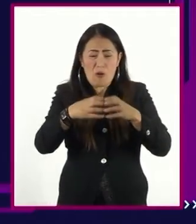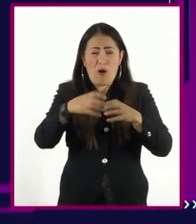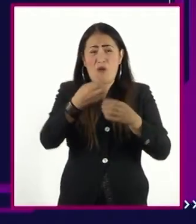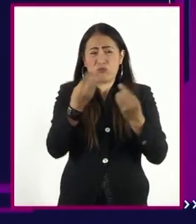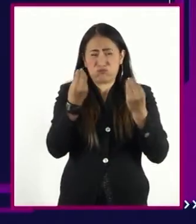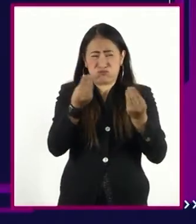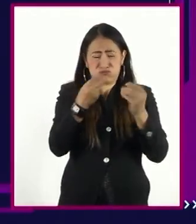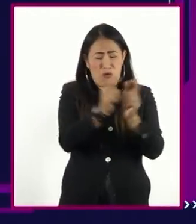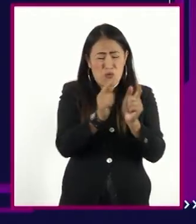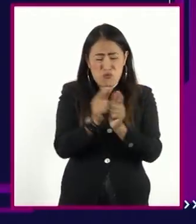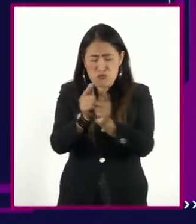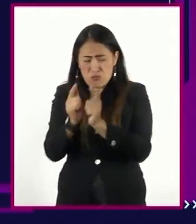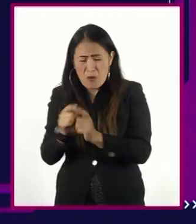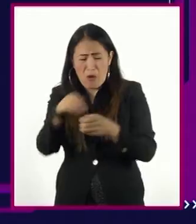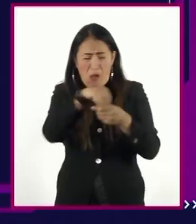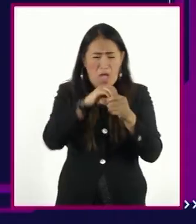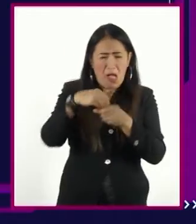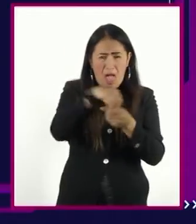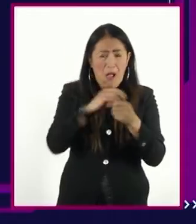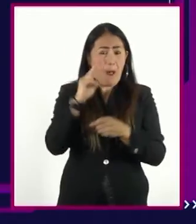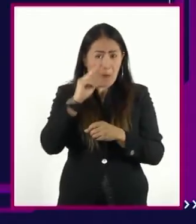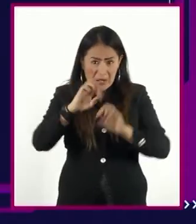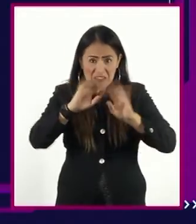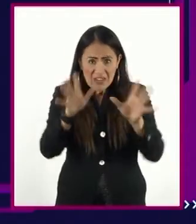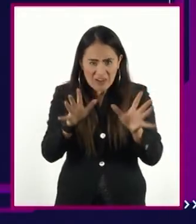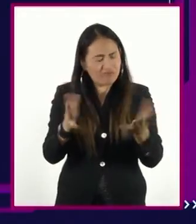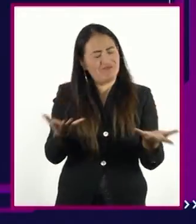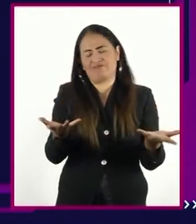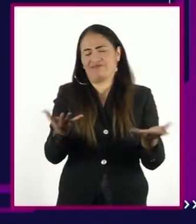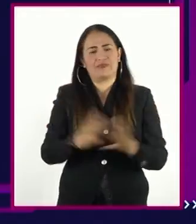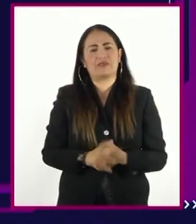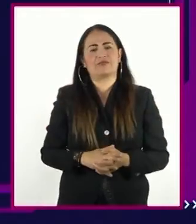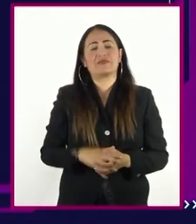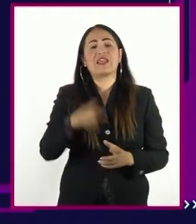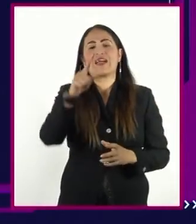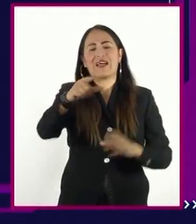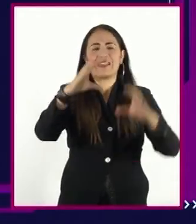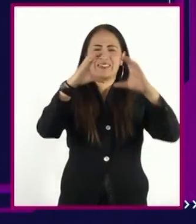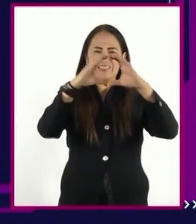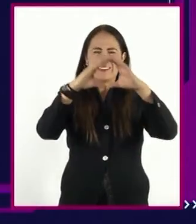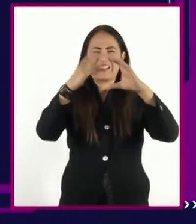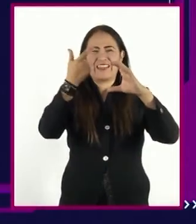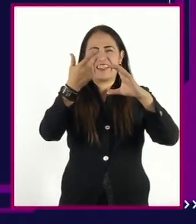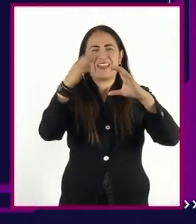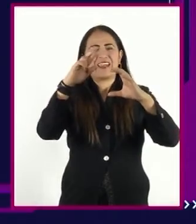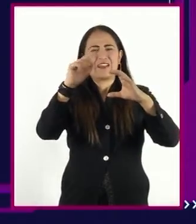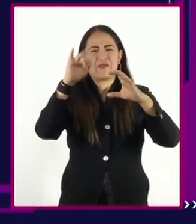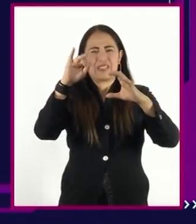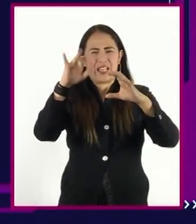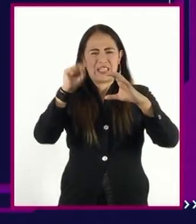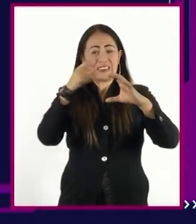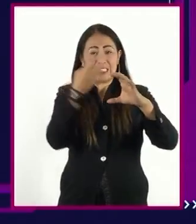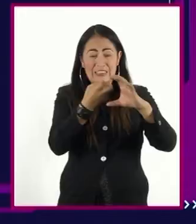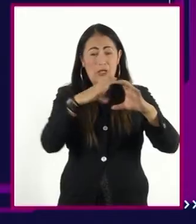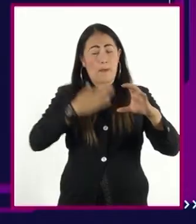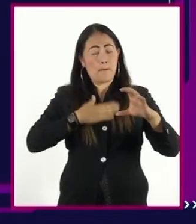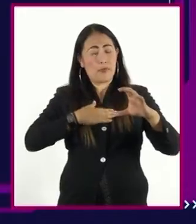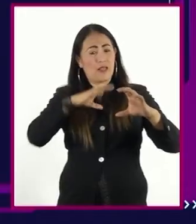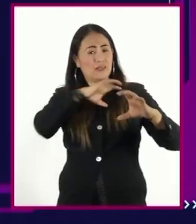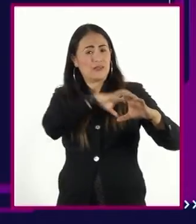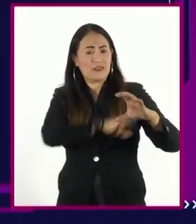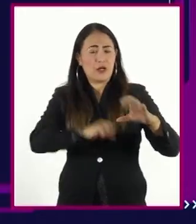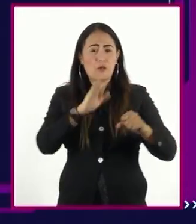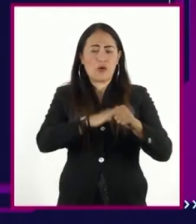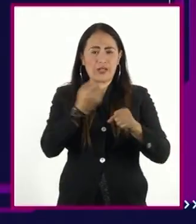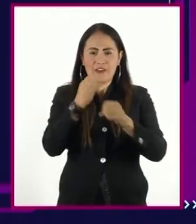y sería incomprensible. De todas las gráficas que existen, las circulares son mis favoritas, maestra, ya que puedo leer más fácilmente